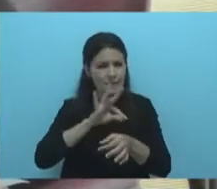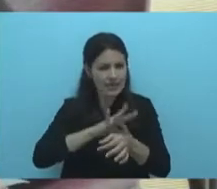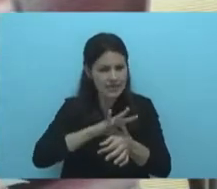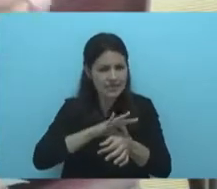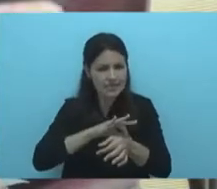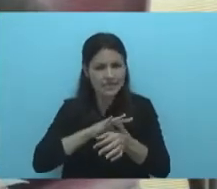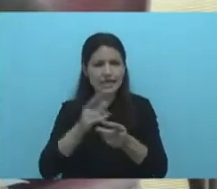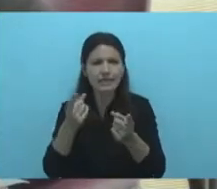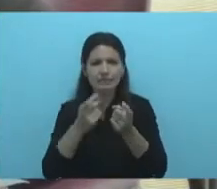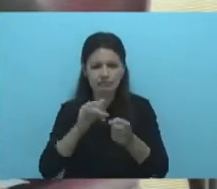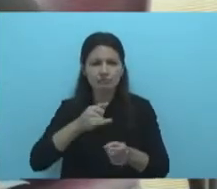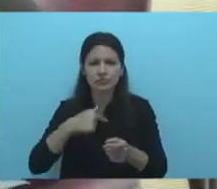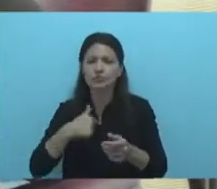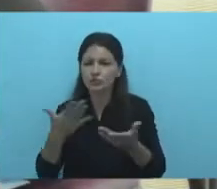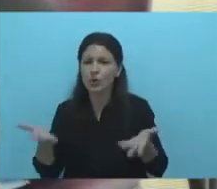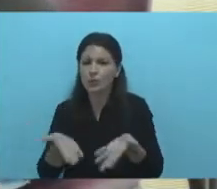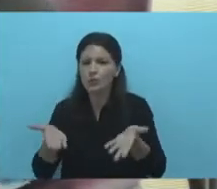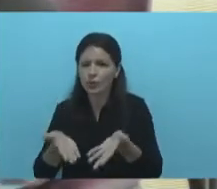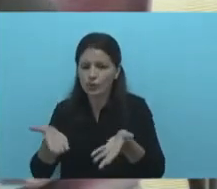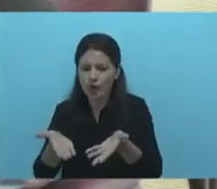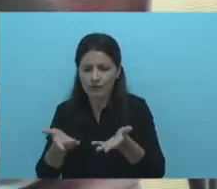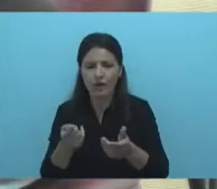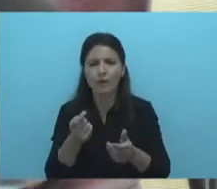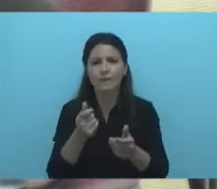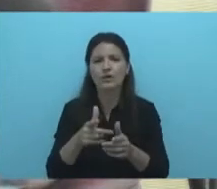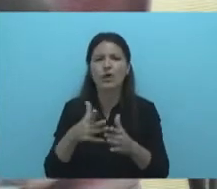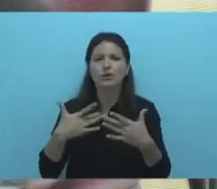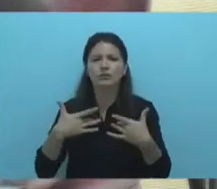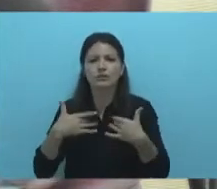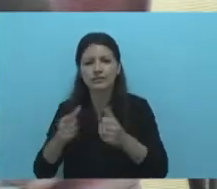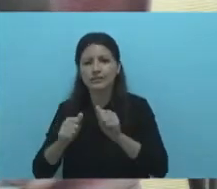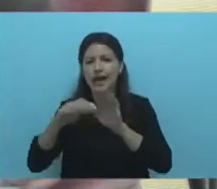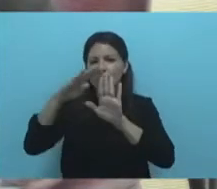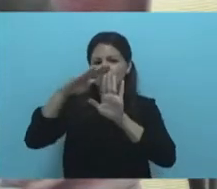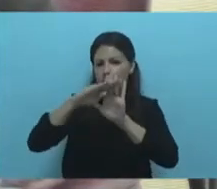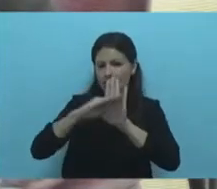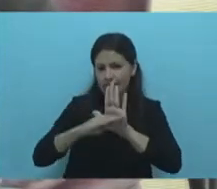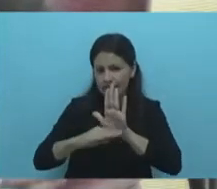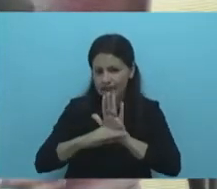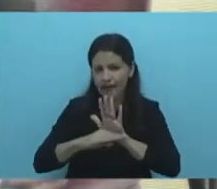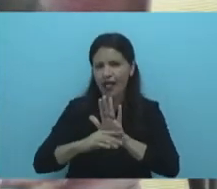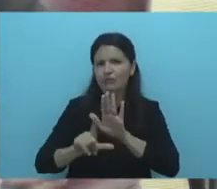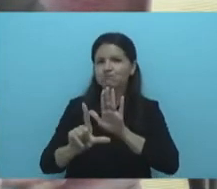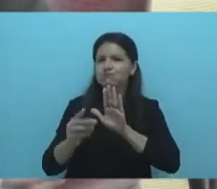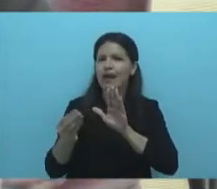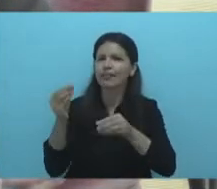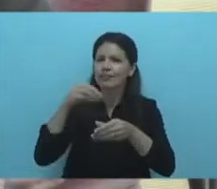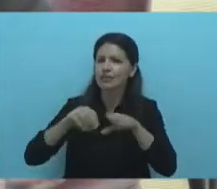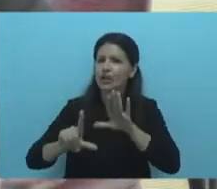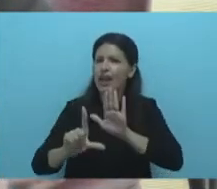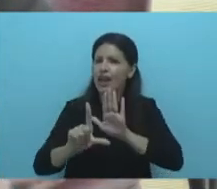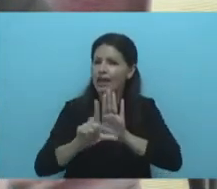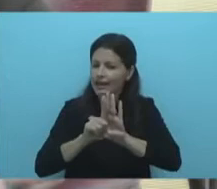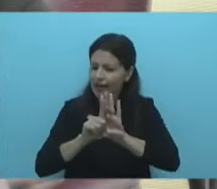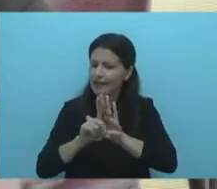necesiten y lo voy a promover. Pero el cannabis sano, registrado, con la mejor producción que se